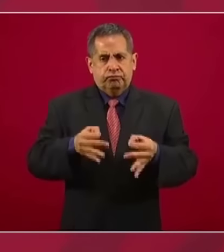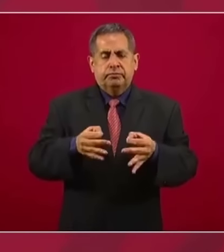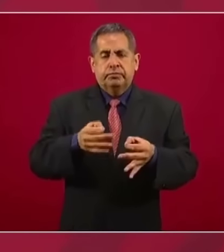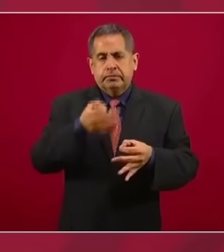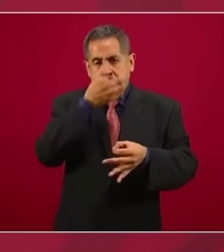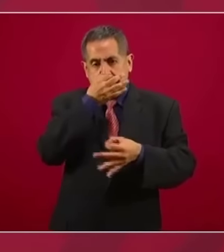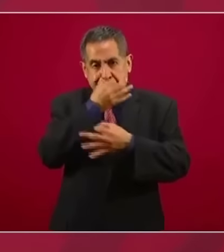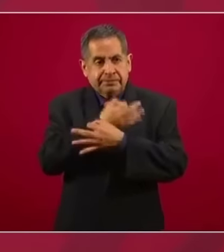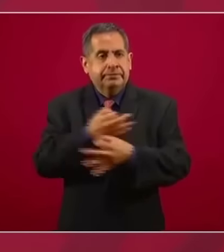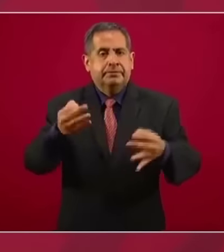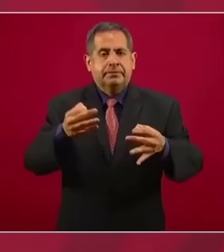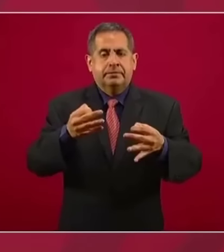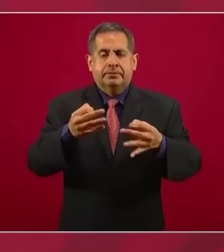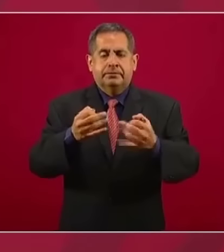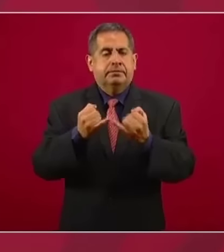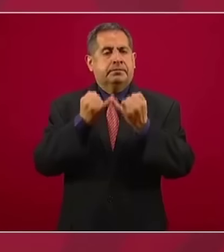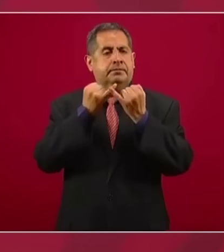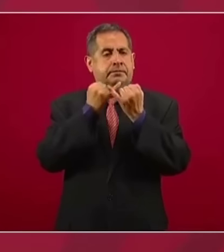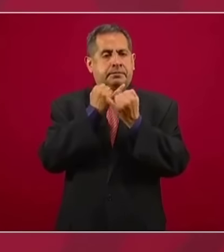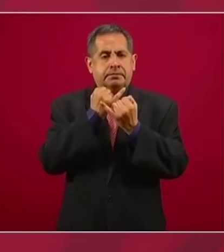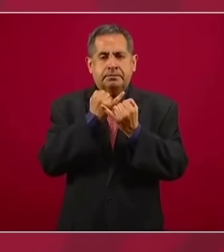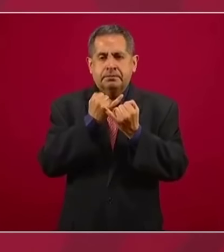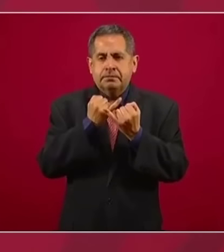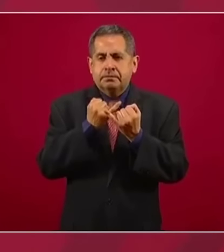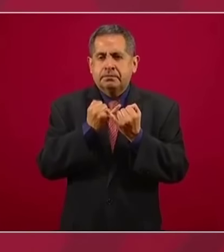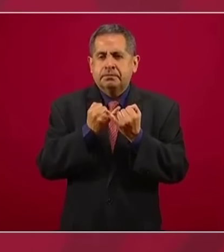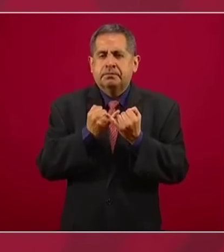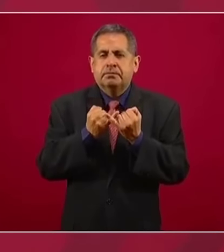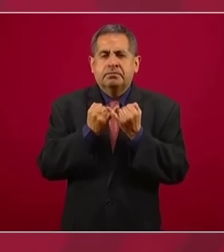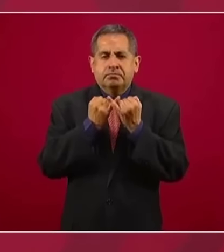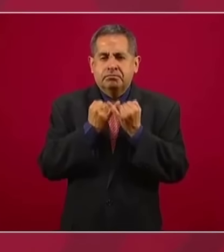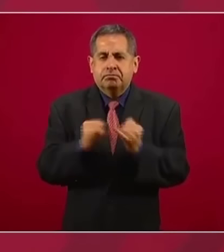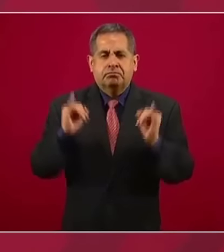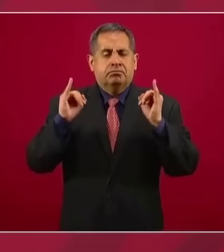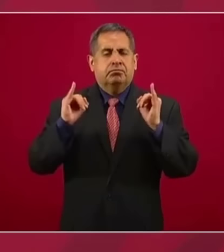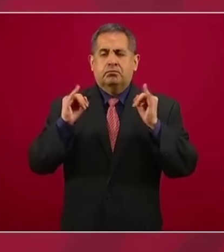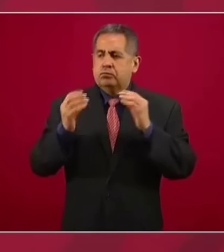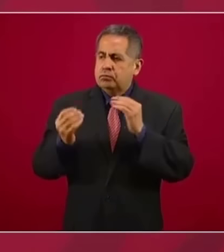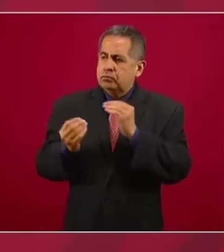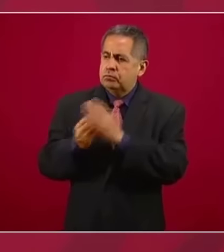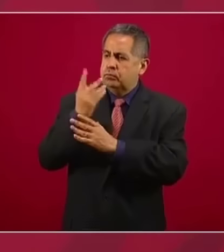inaugurado este nuevo ciclo escolar,